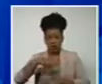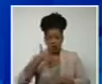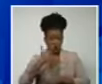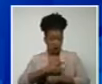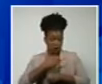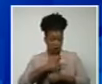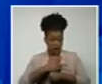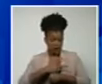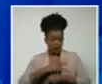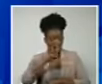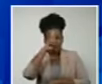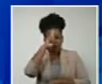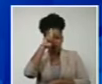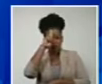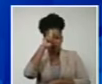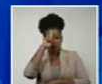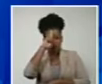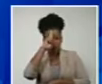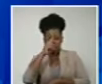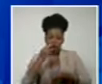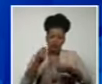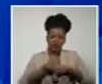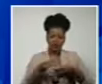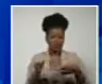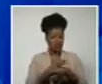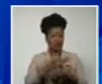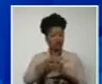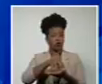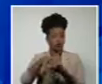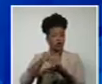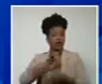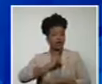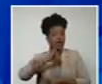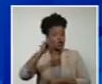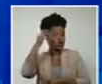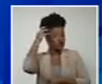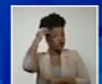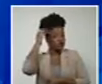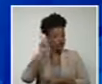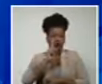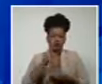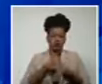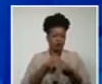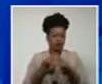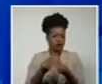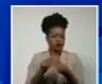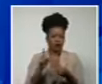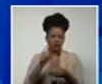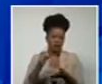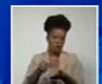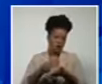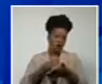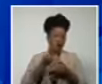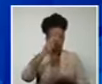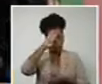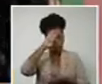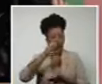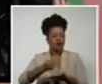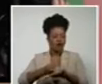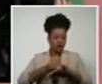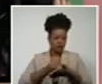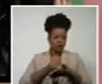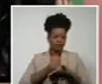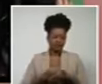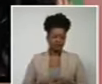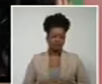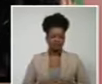salud llegue a los lugares donde el Estado no provee este servicio básico.